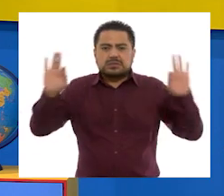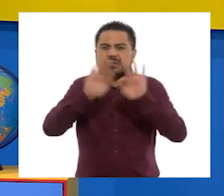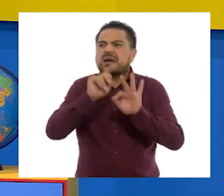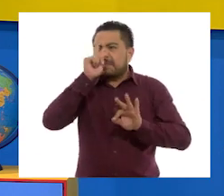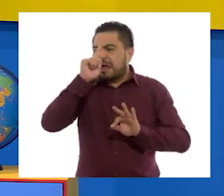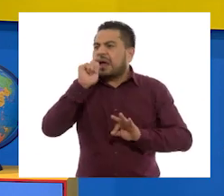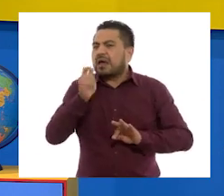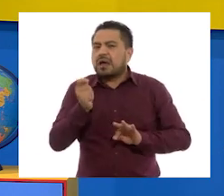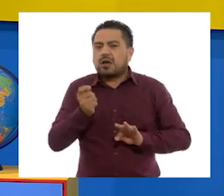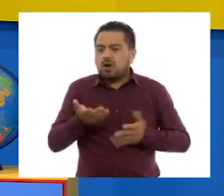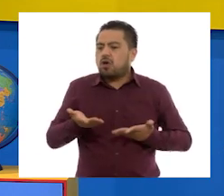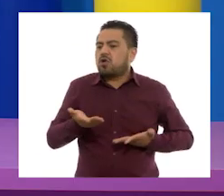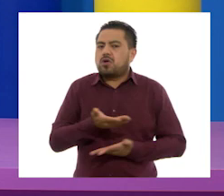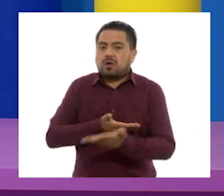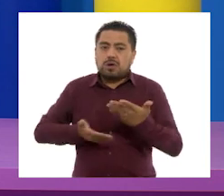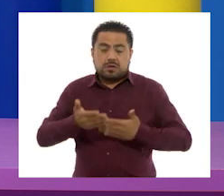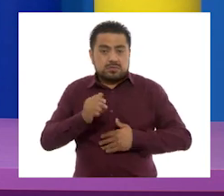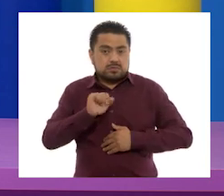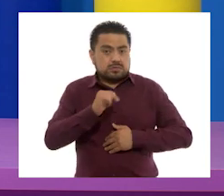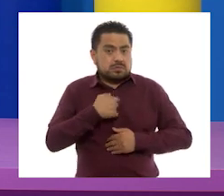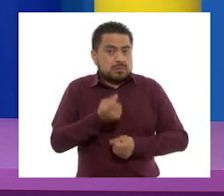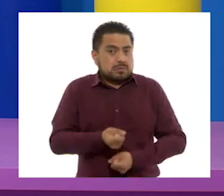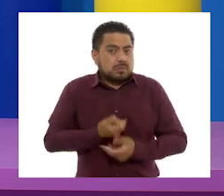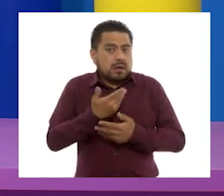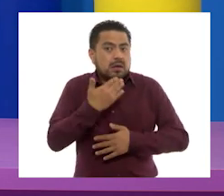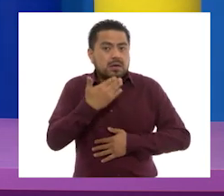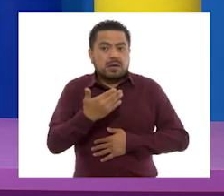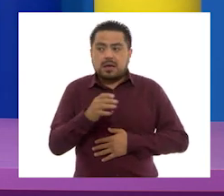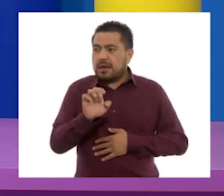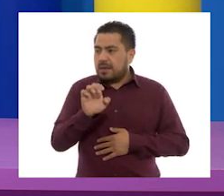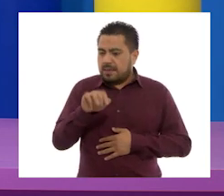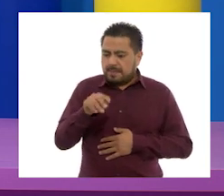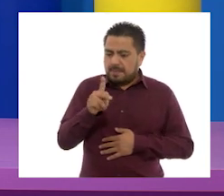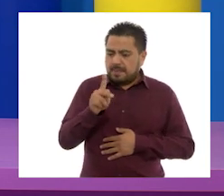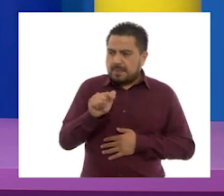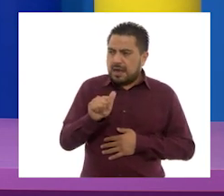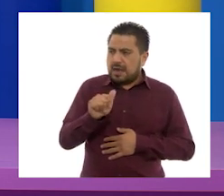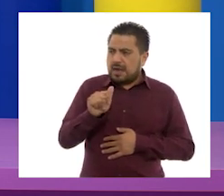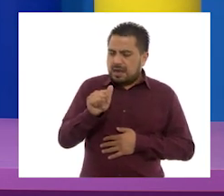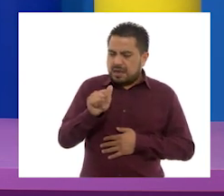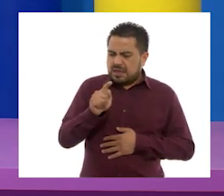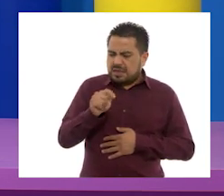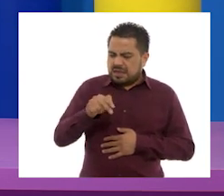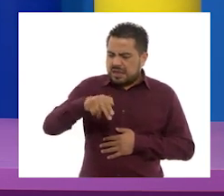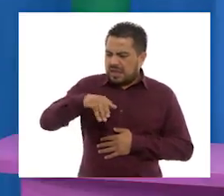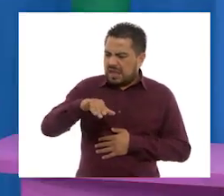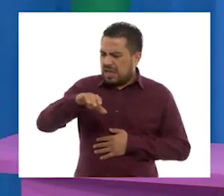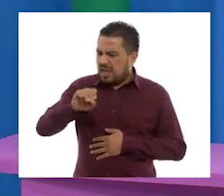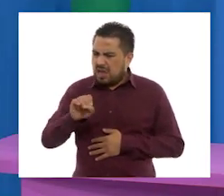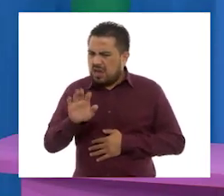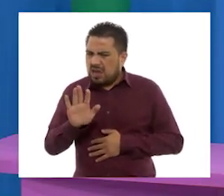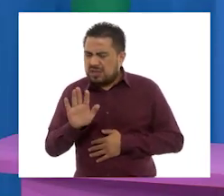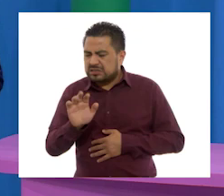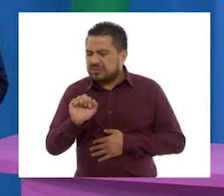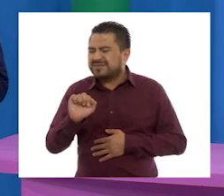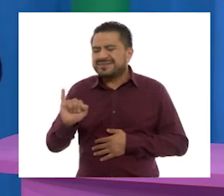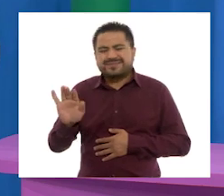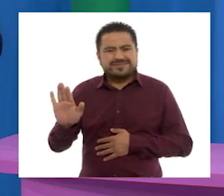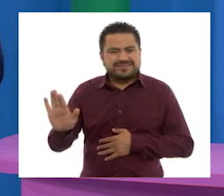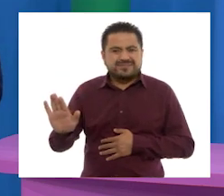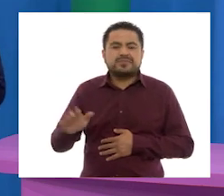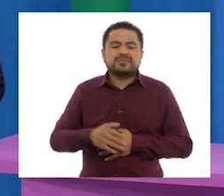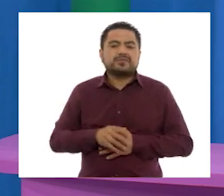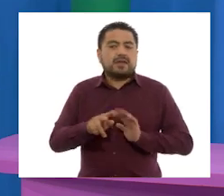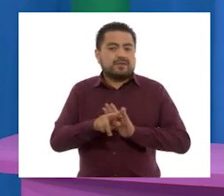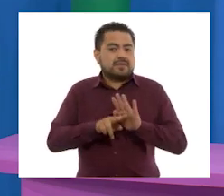convivencia. Sí lo dije bien, ¿no? Empatinecos, empatincos. Ay, ya no sé. Sí, Raulito.